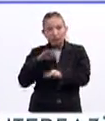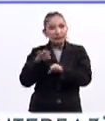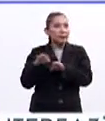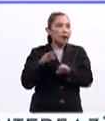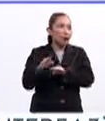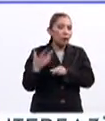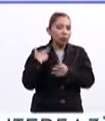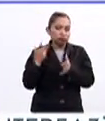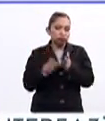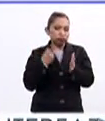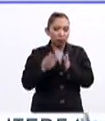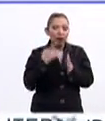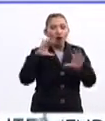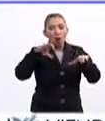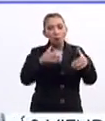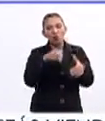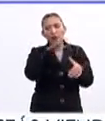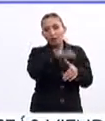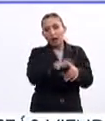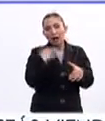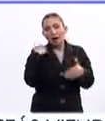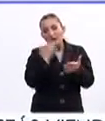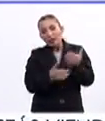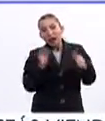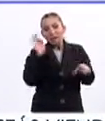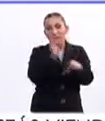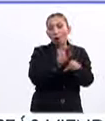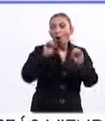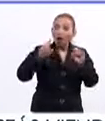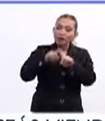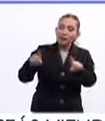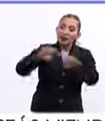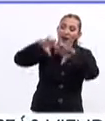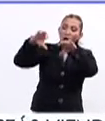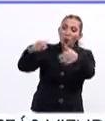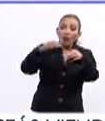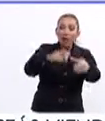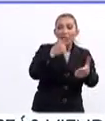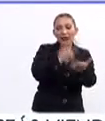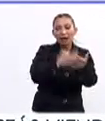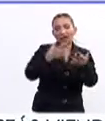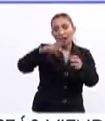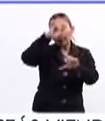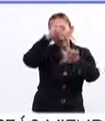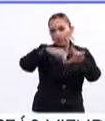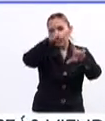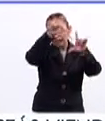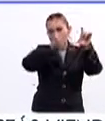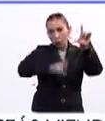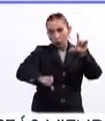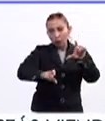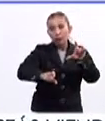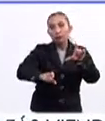trabajamos regularmente con comunidades vulnerables o diferentes comunidades dentro del territorio nacional.